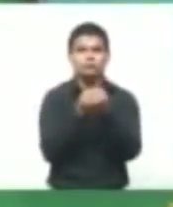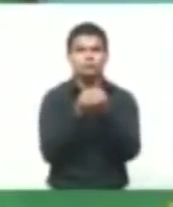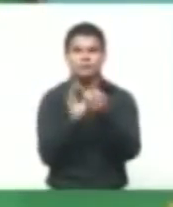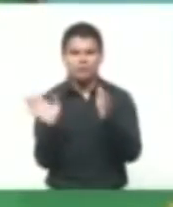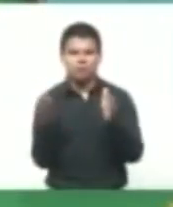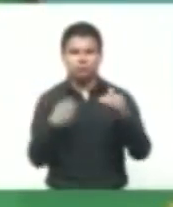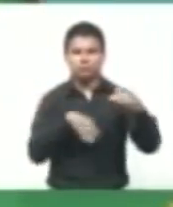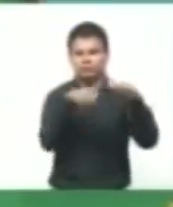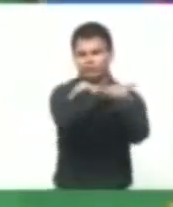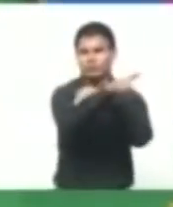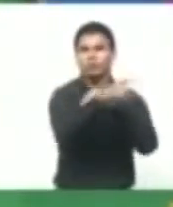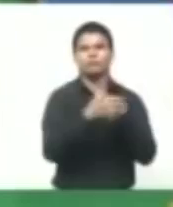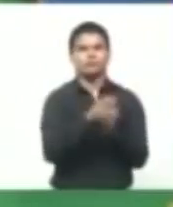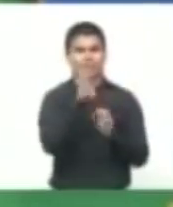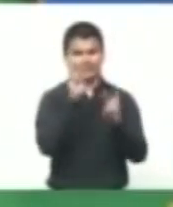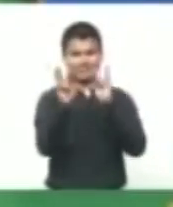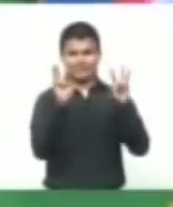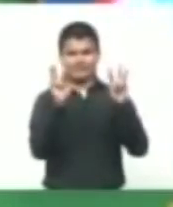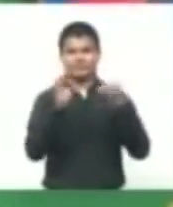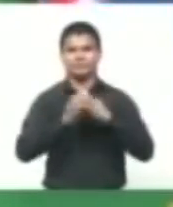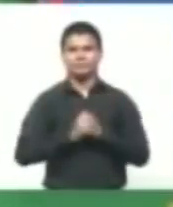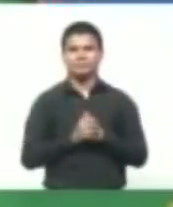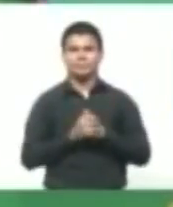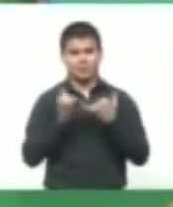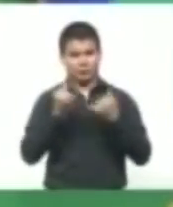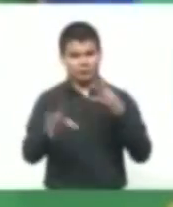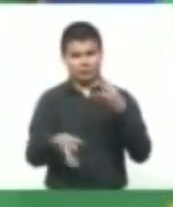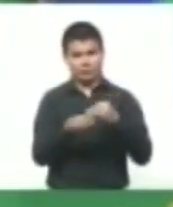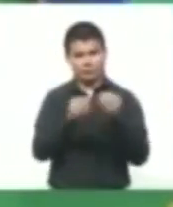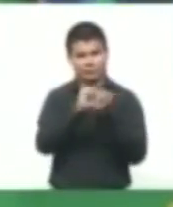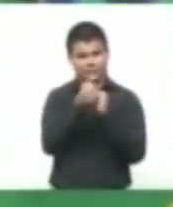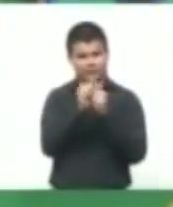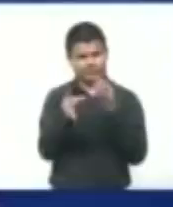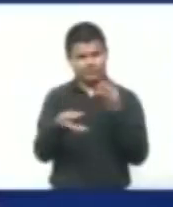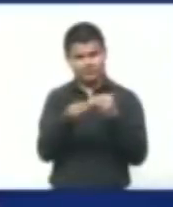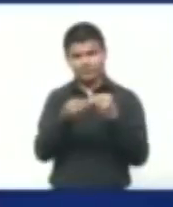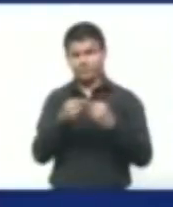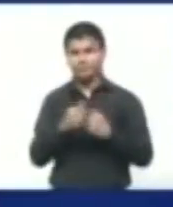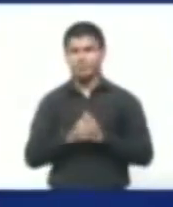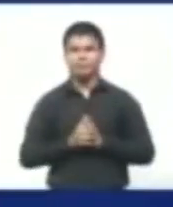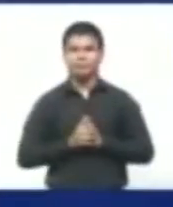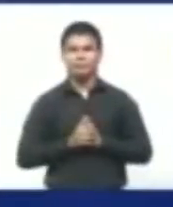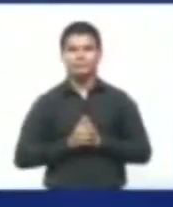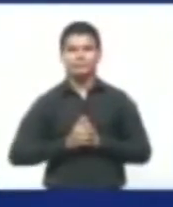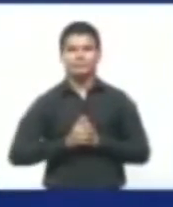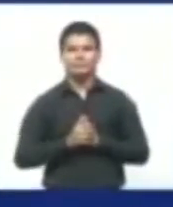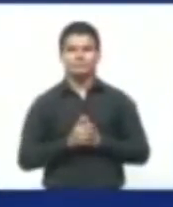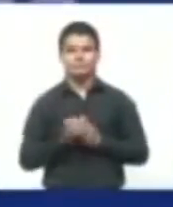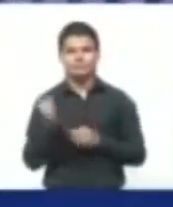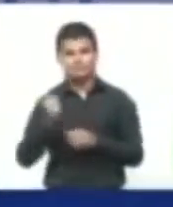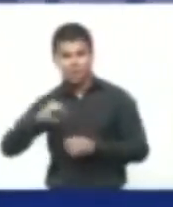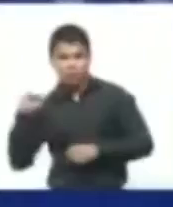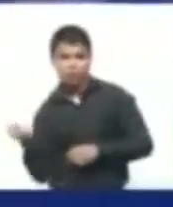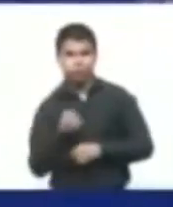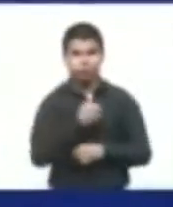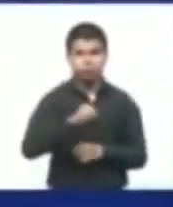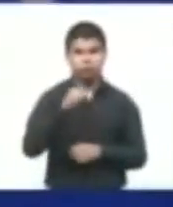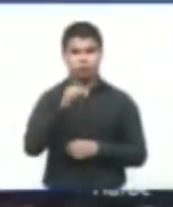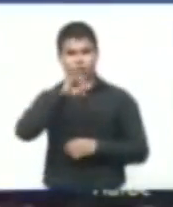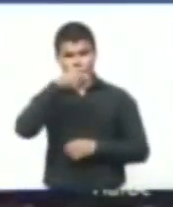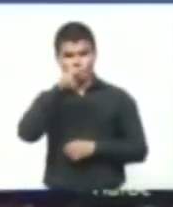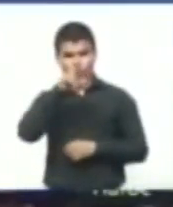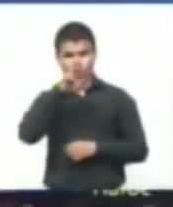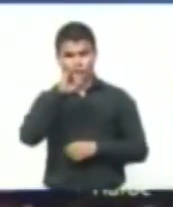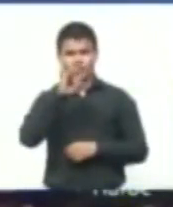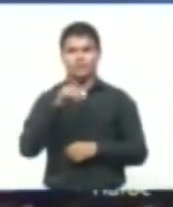3-3. Además, vamos a deportes, tengo algo más. Novak Djokovic, Rafael Nadal, primero